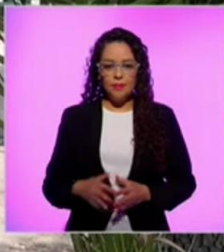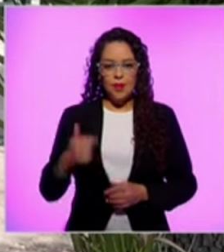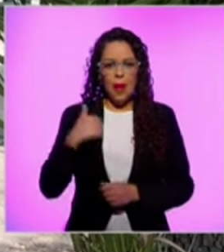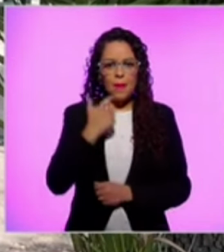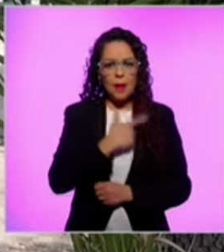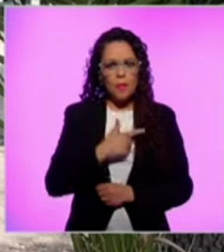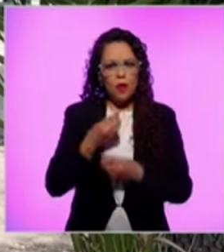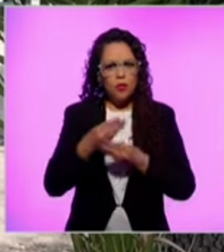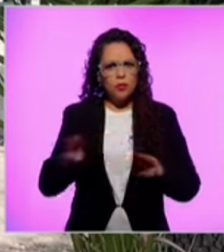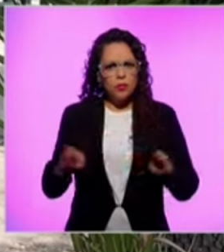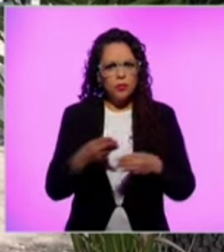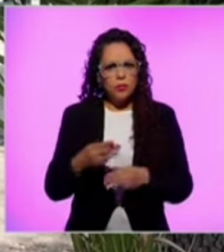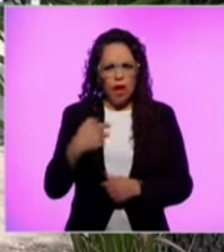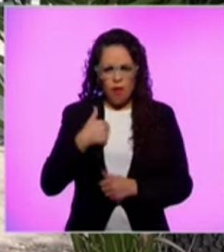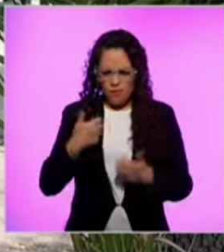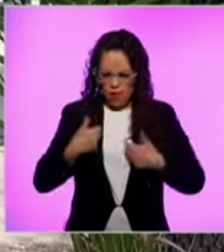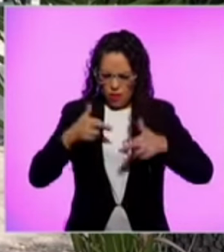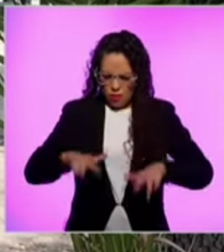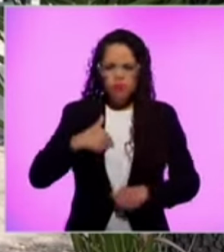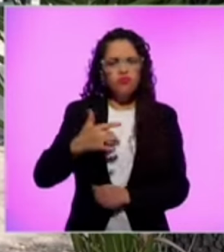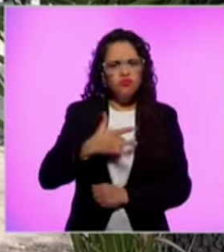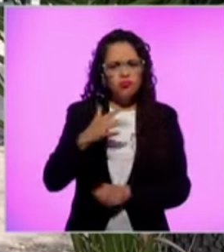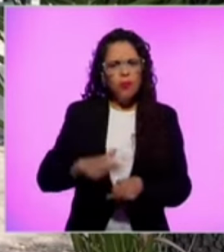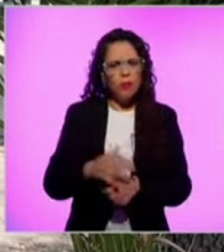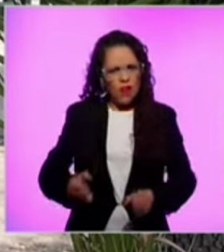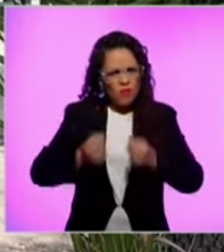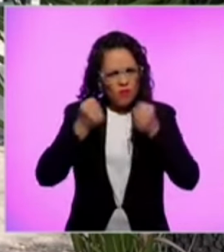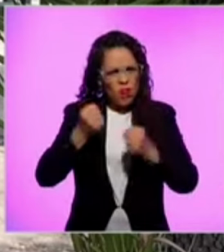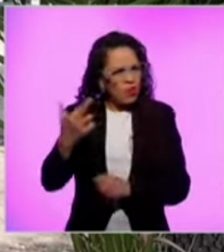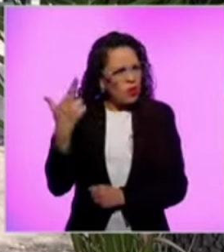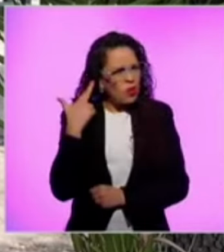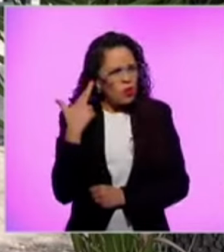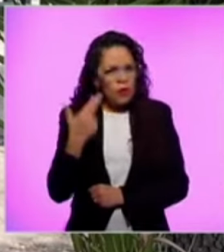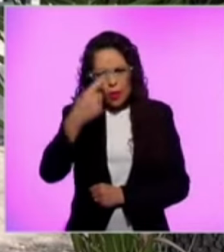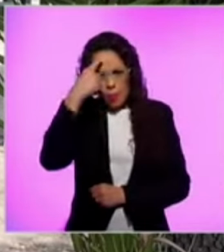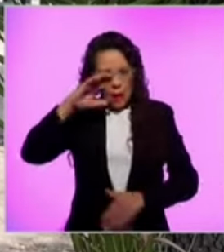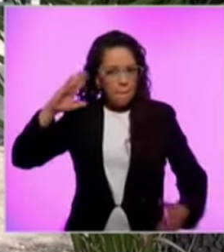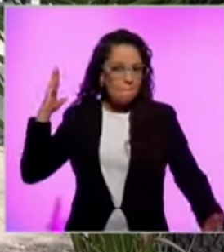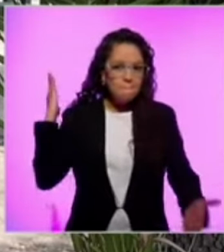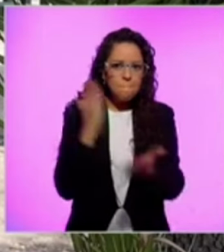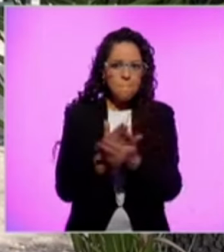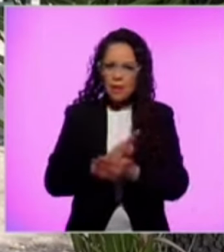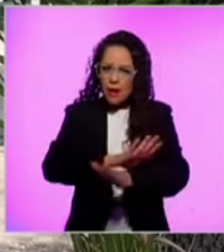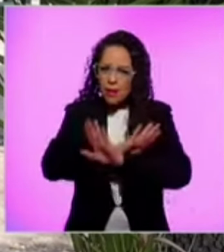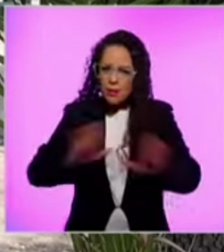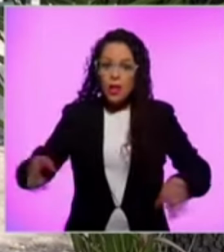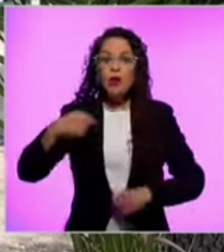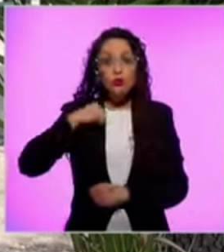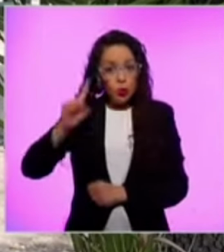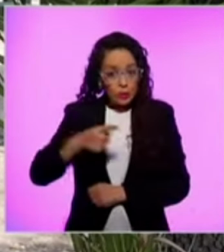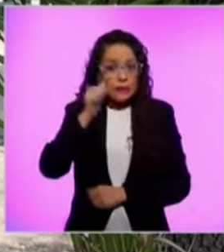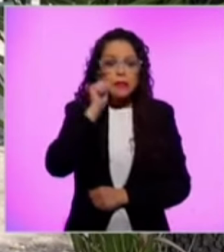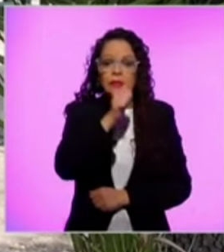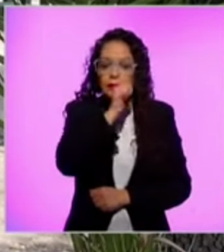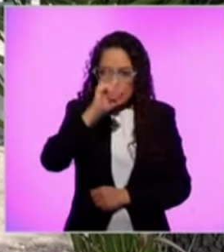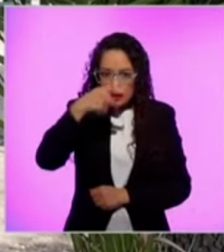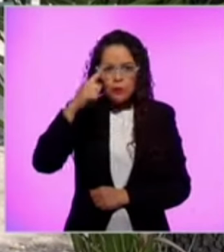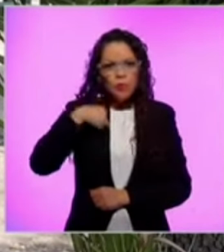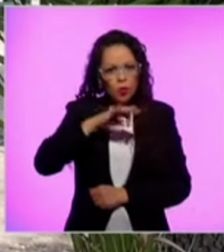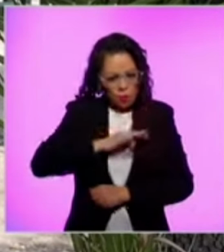Me representa porque es un sonido tan estridente de decir ya basta, soy ciega, pero puedo hacer muchísimo más y